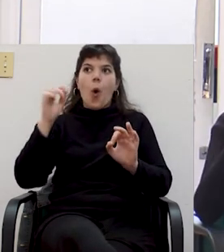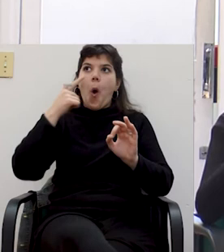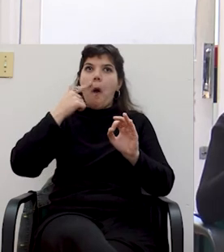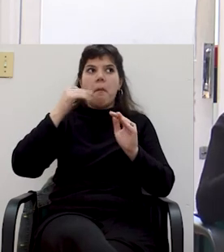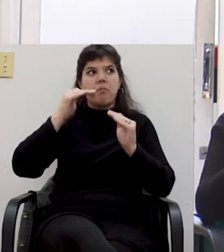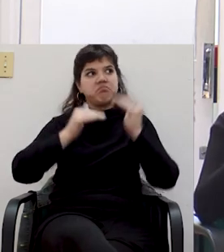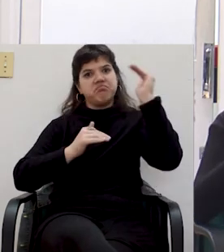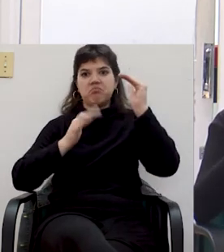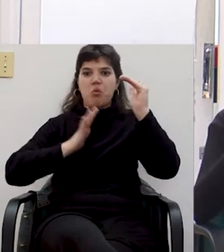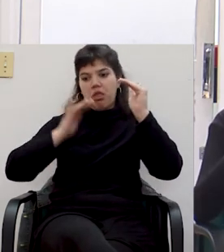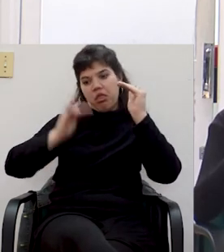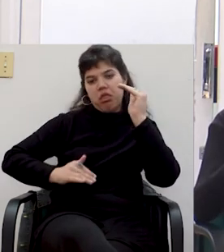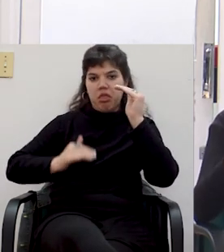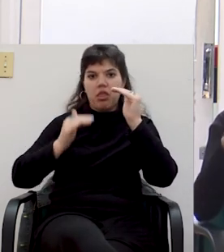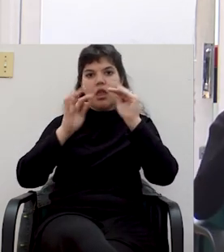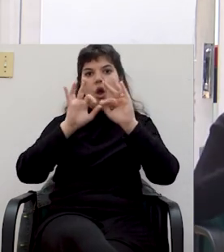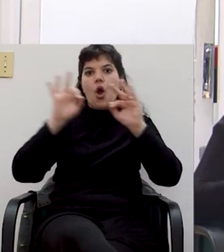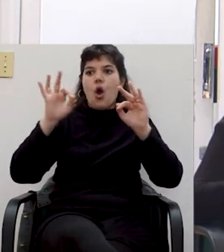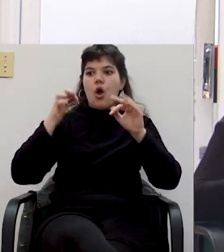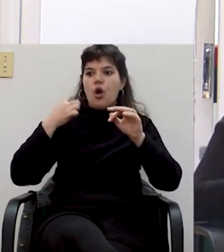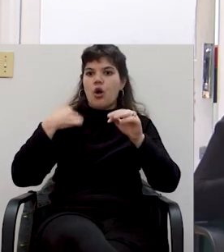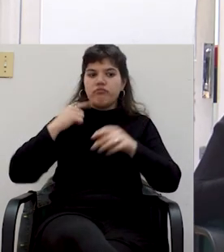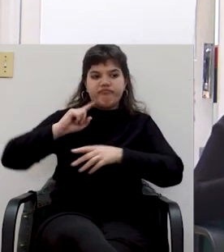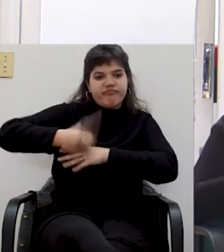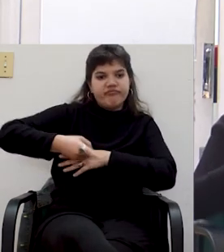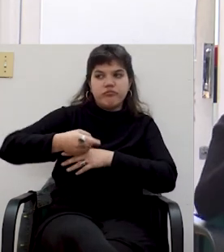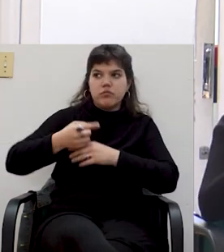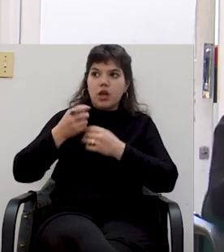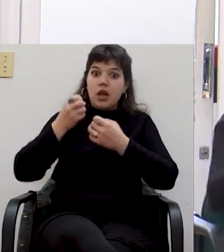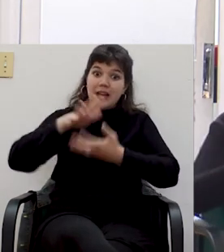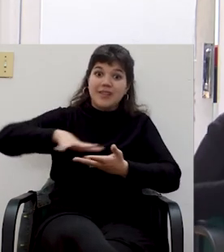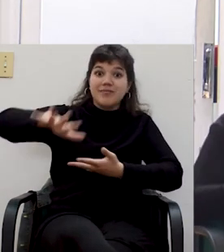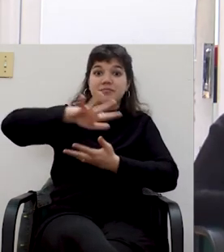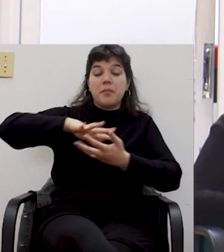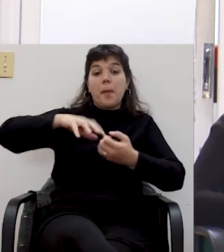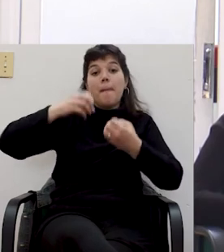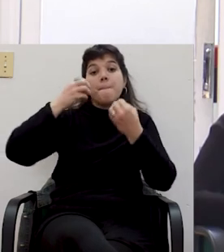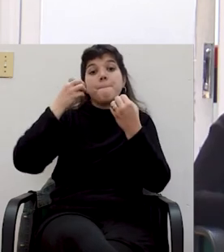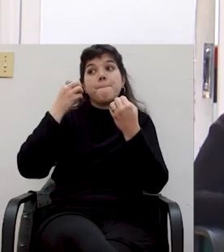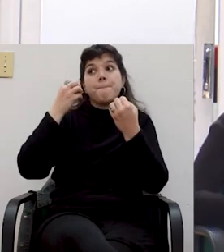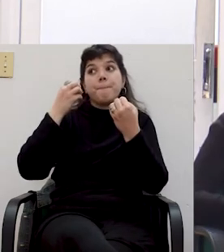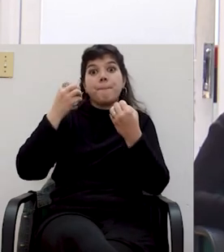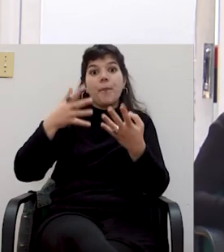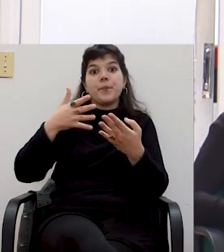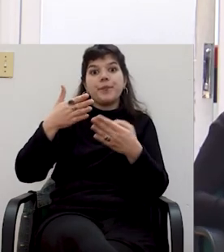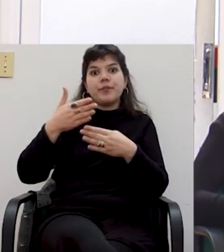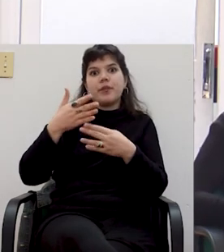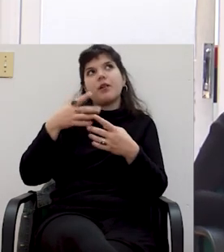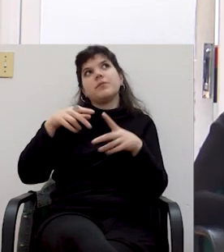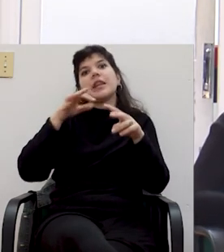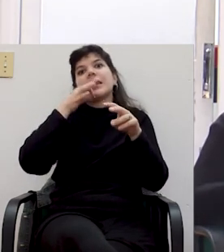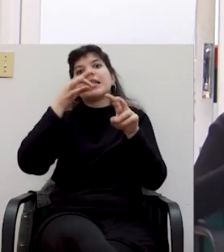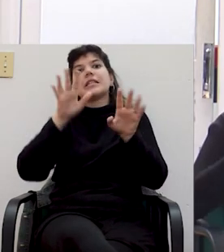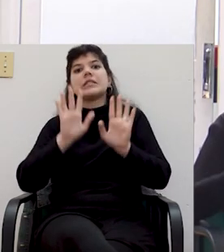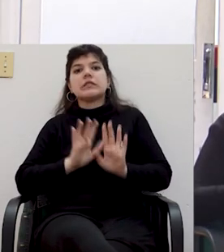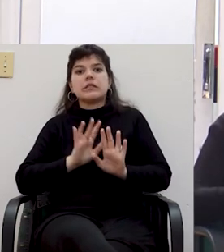de relacionamientos de dominación en un ámbito que, como decía la compañera, donde supuestamente tenemos